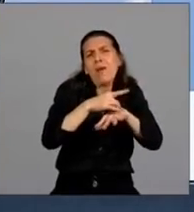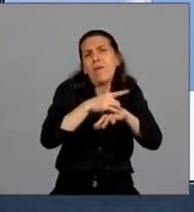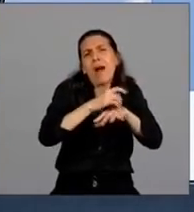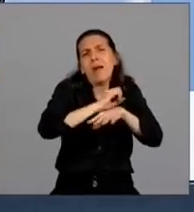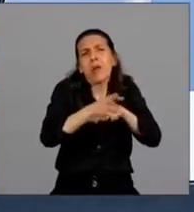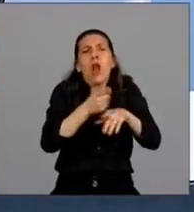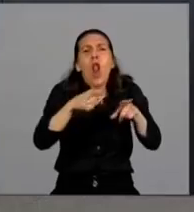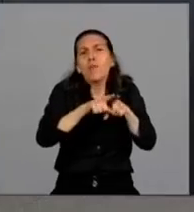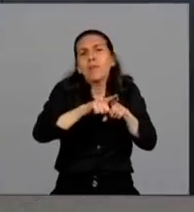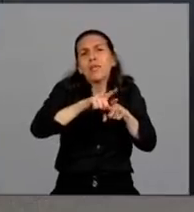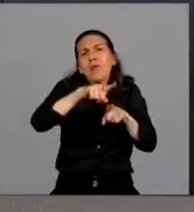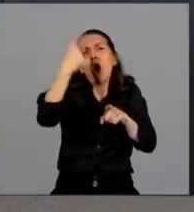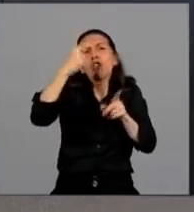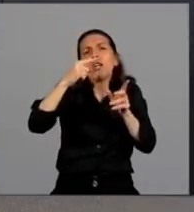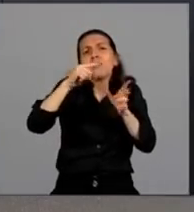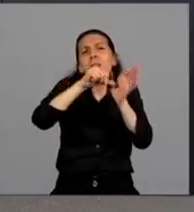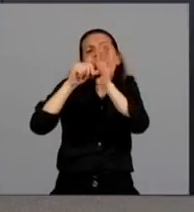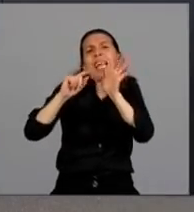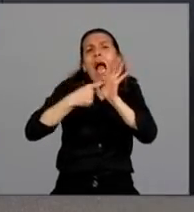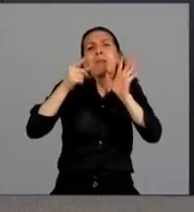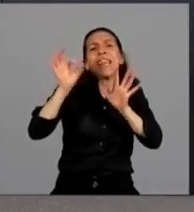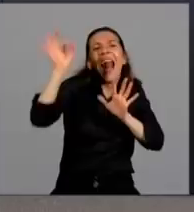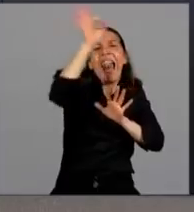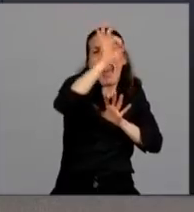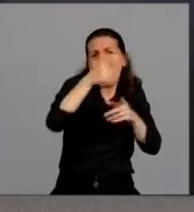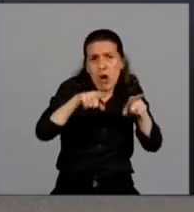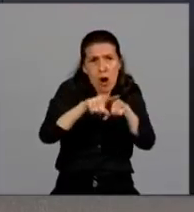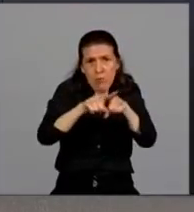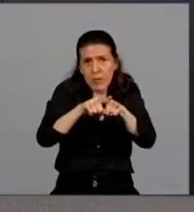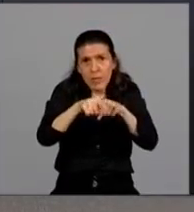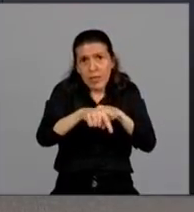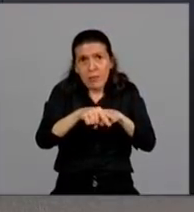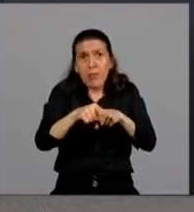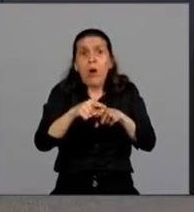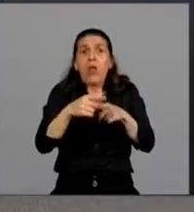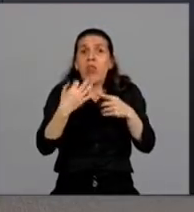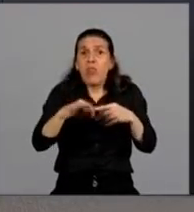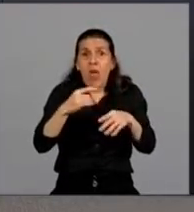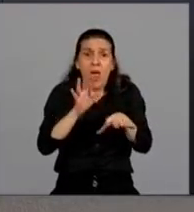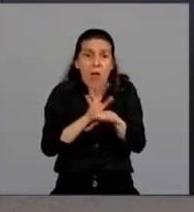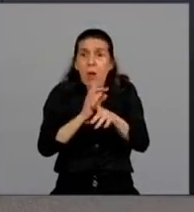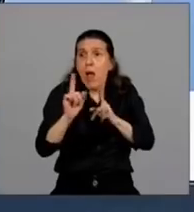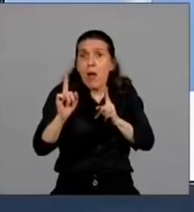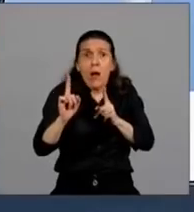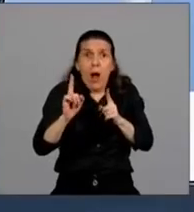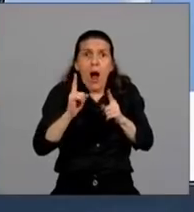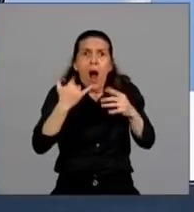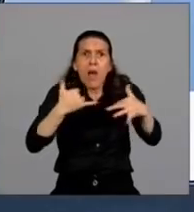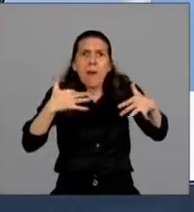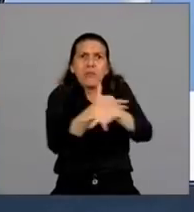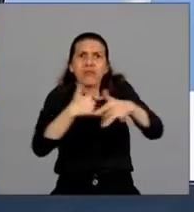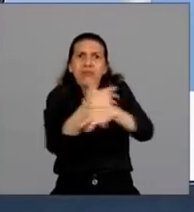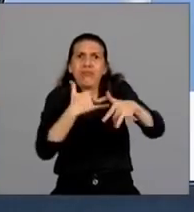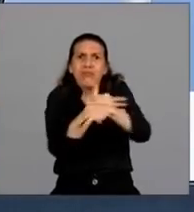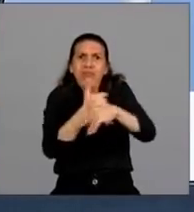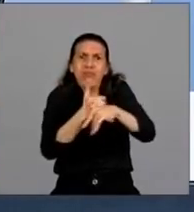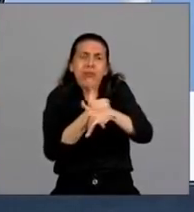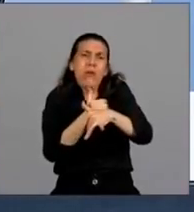coronavirus, esa enorme concentración implica naturalmente menos distancia, más posibilidad de contagio, y entonces